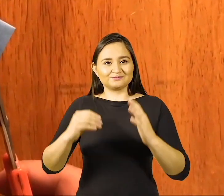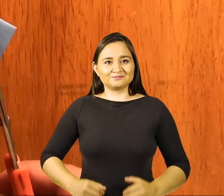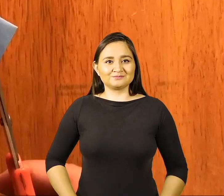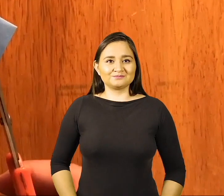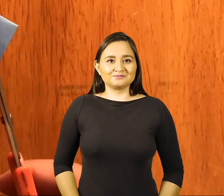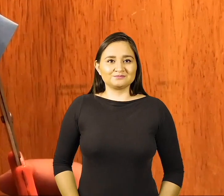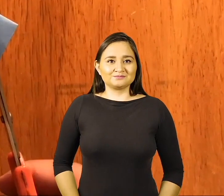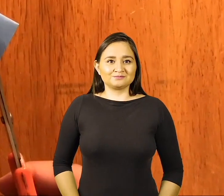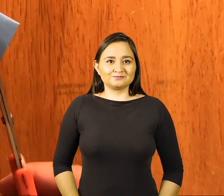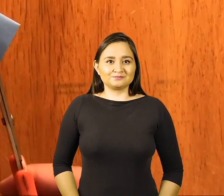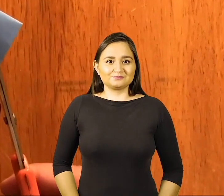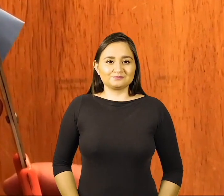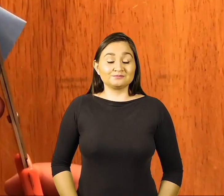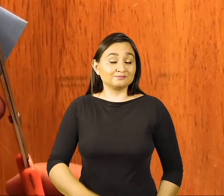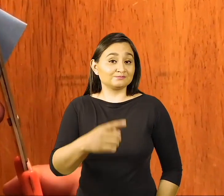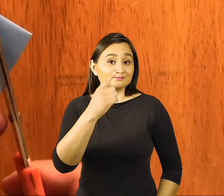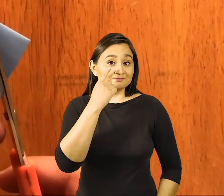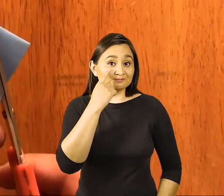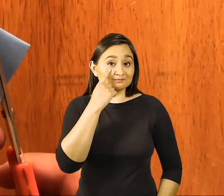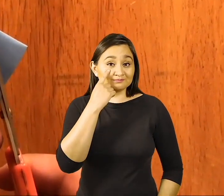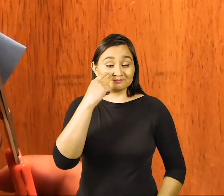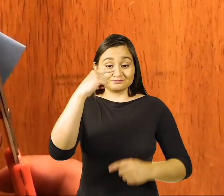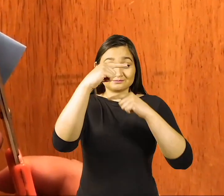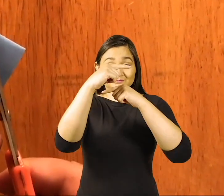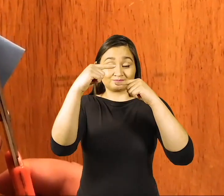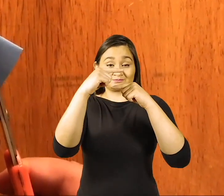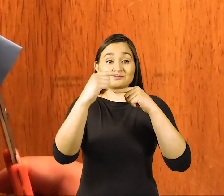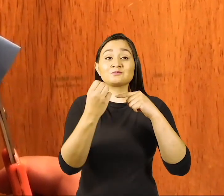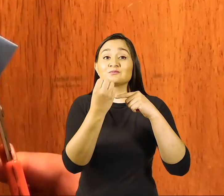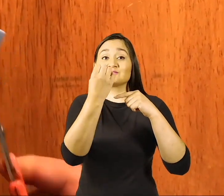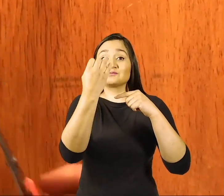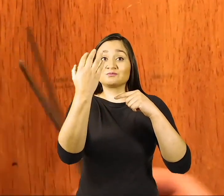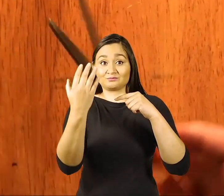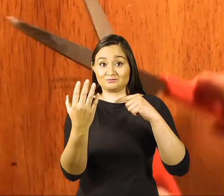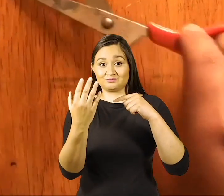Tener en cuenta que se debe dejar una distancia de separación